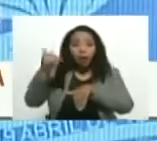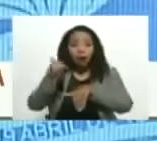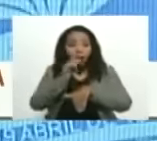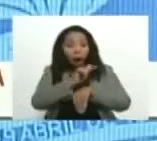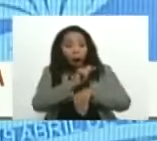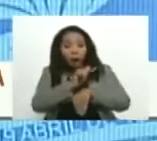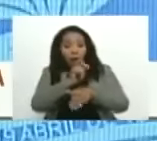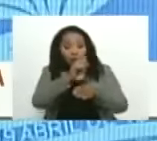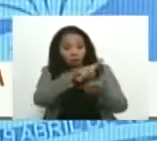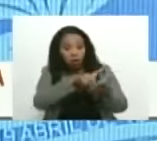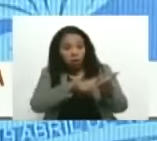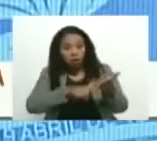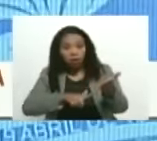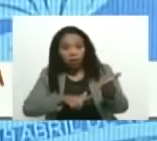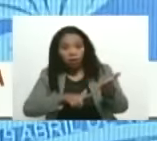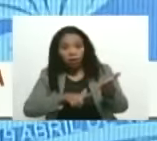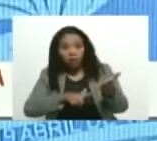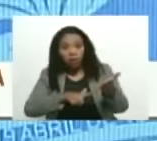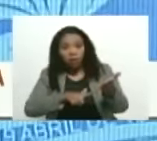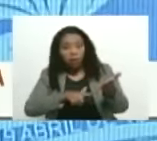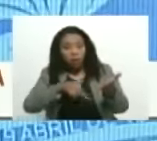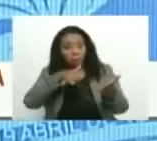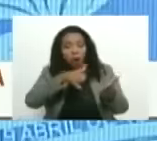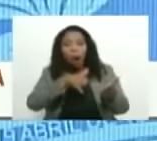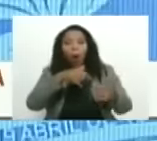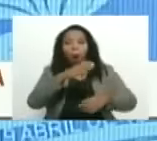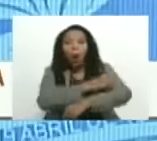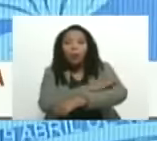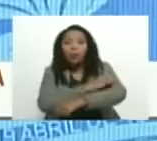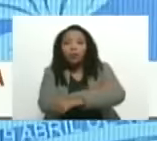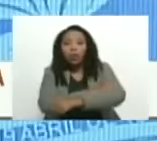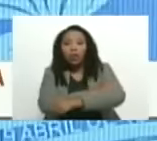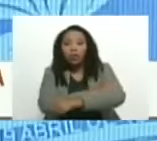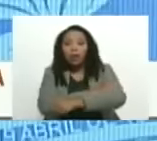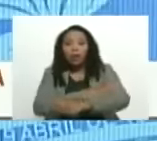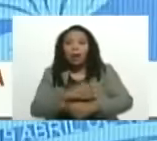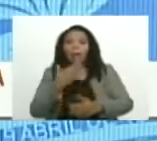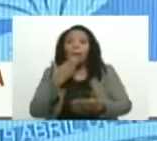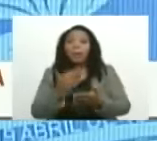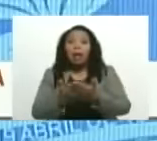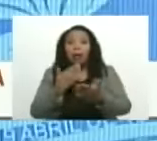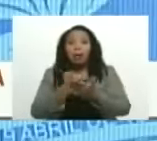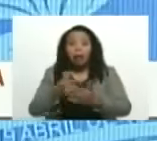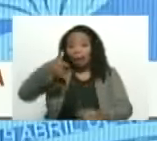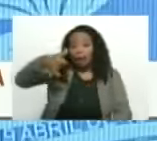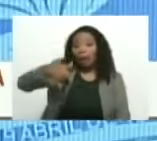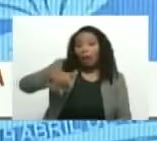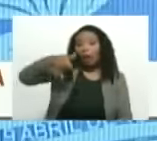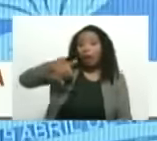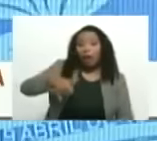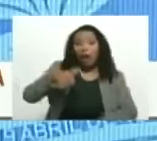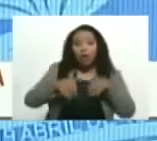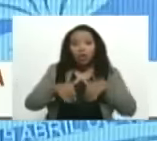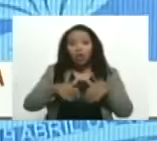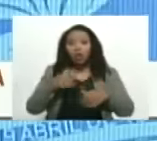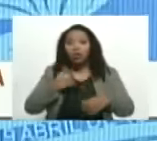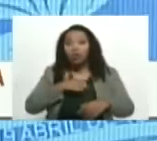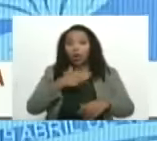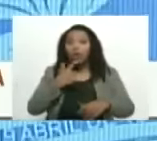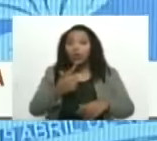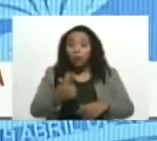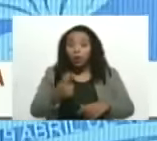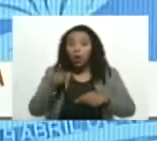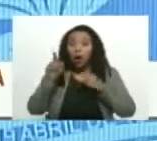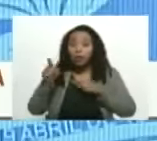indeleble. Las oposiciones se cansan de pedir la tinta indeleble para las elecciones, y les hemos dicho muchísimas veces